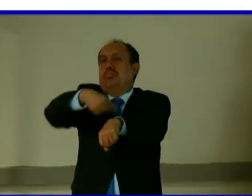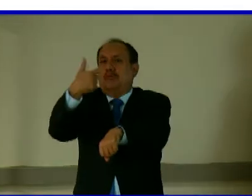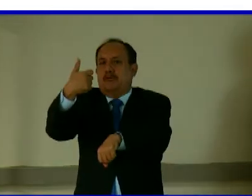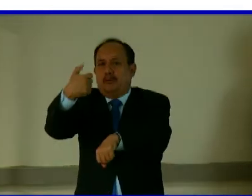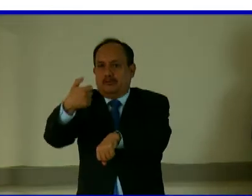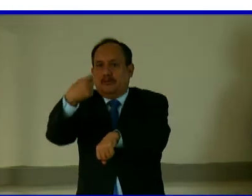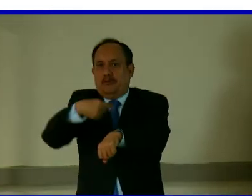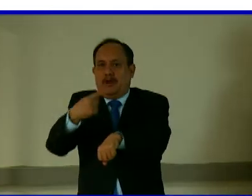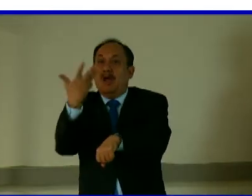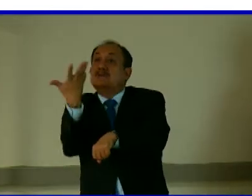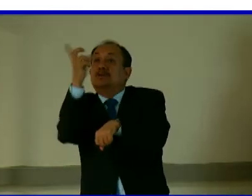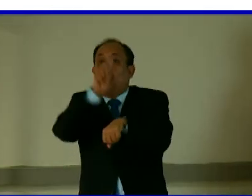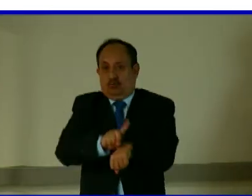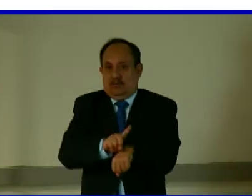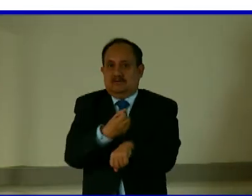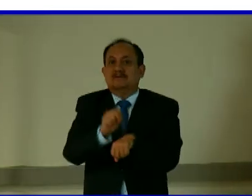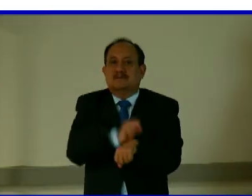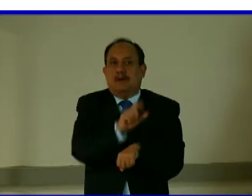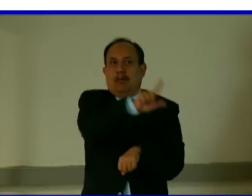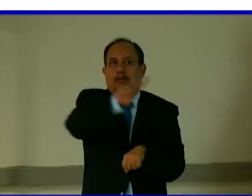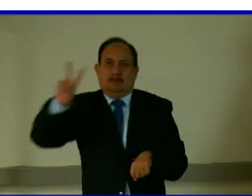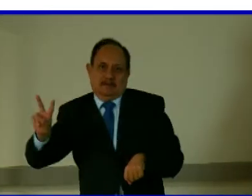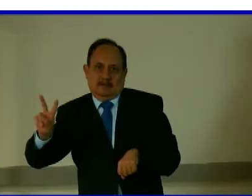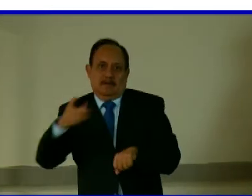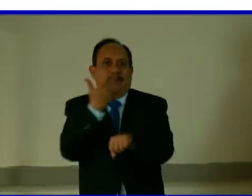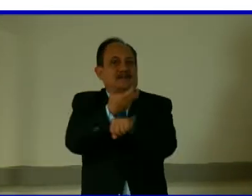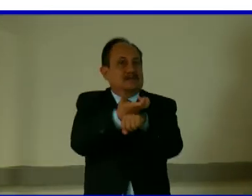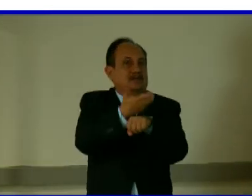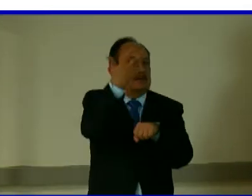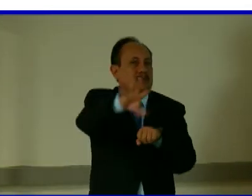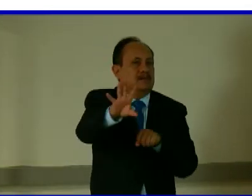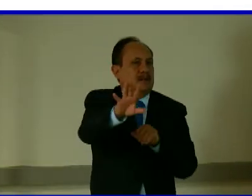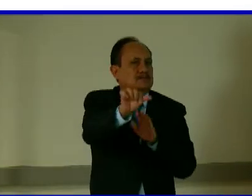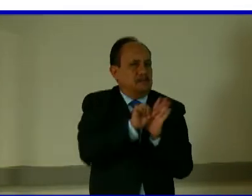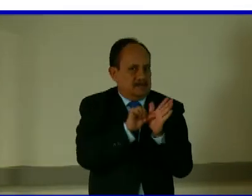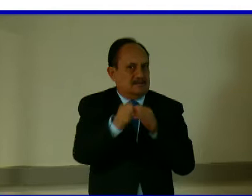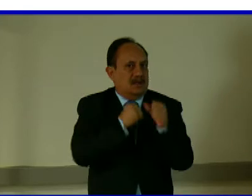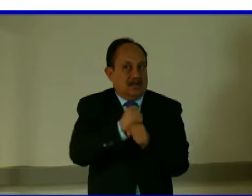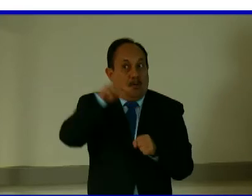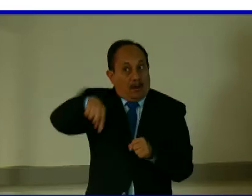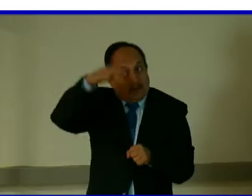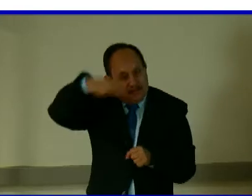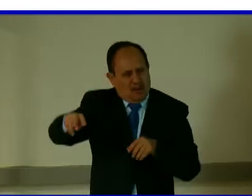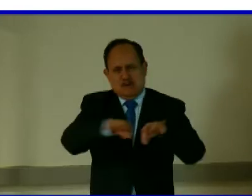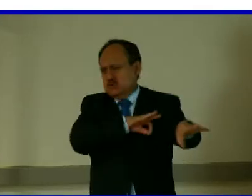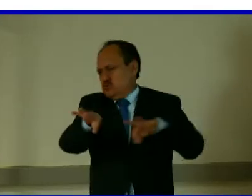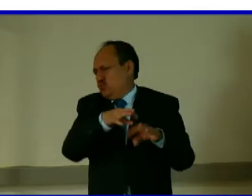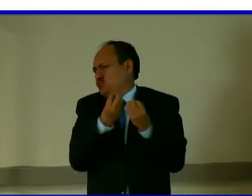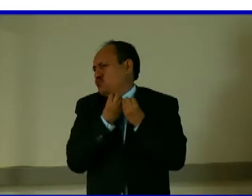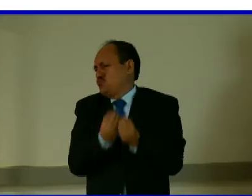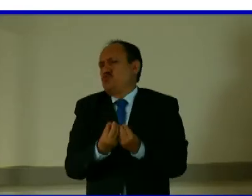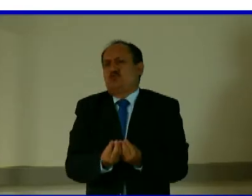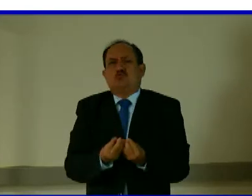5 días a la semana, en los Estados Unidos son 10 meses al año. Ustedes los mexicanos trabajan mucho.